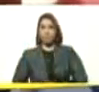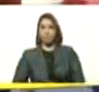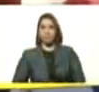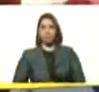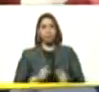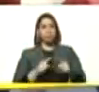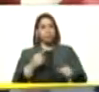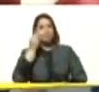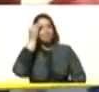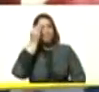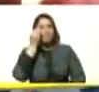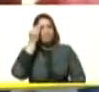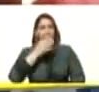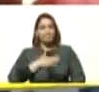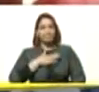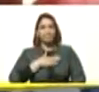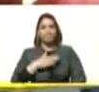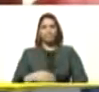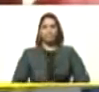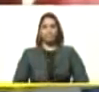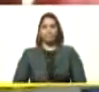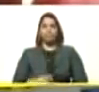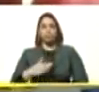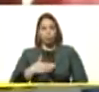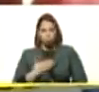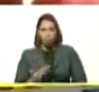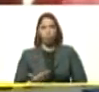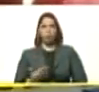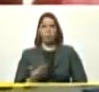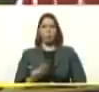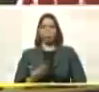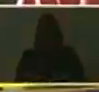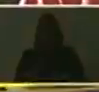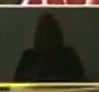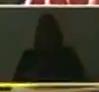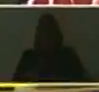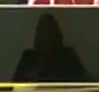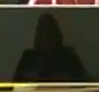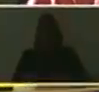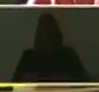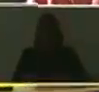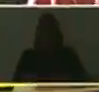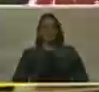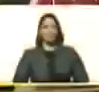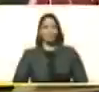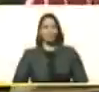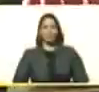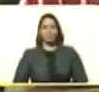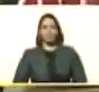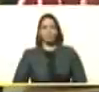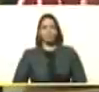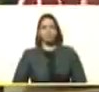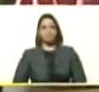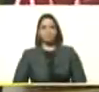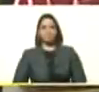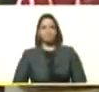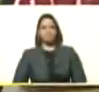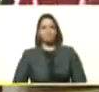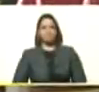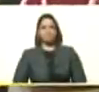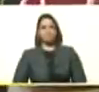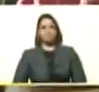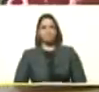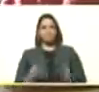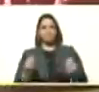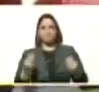Pero yo creo que podemos manejar esta situación con mucha precaución, con muchos